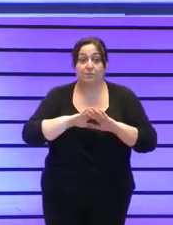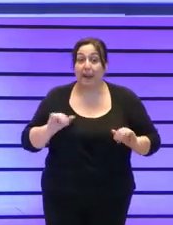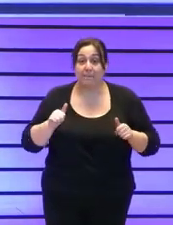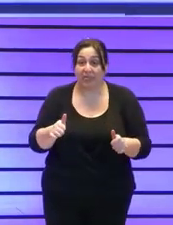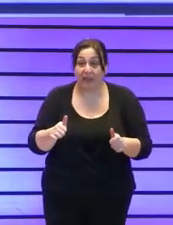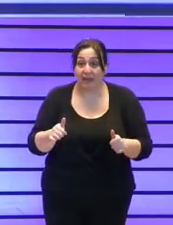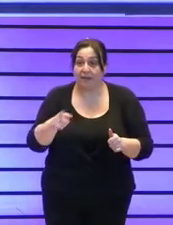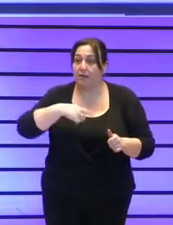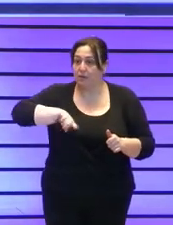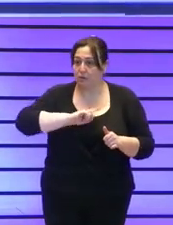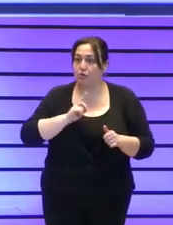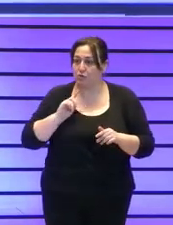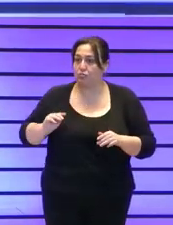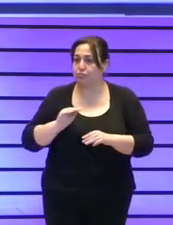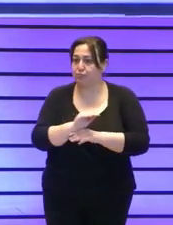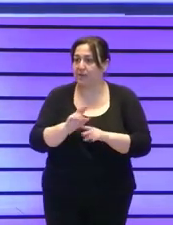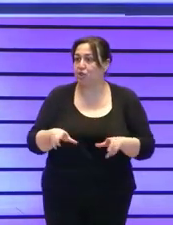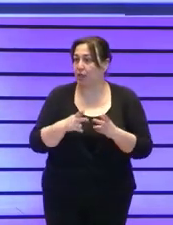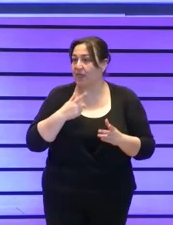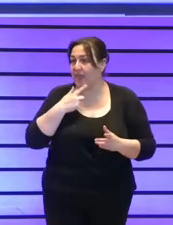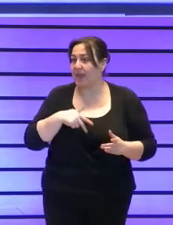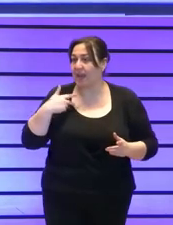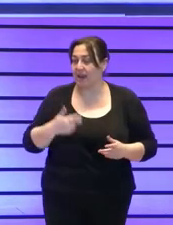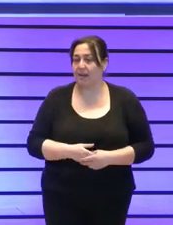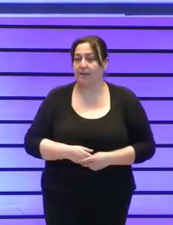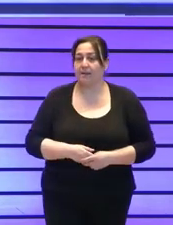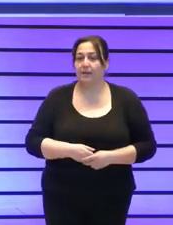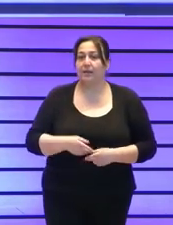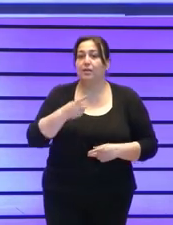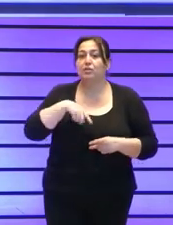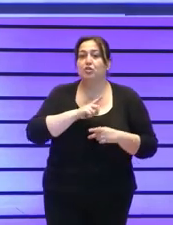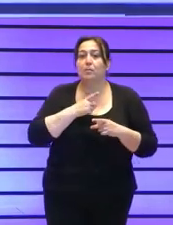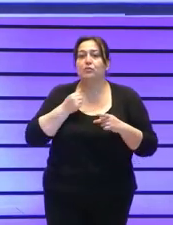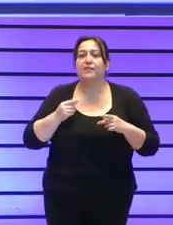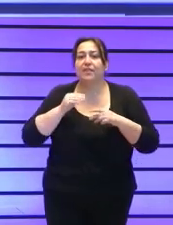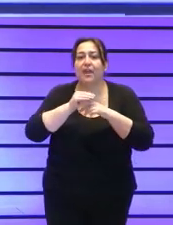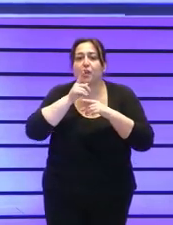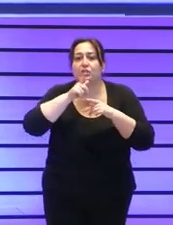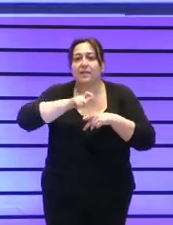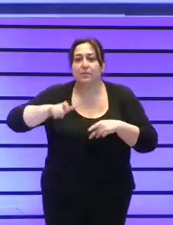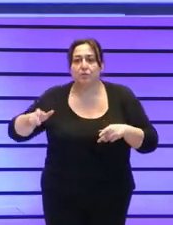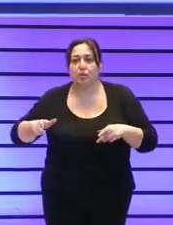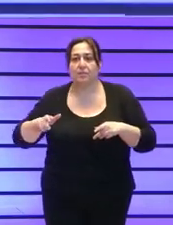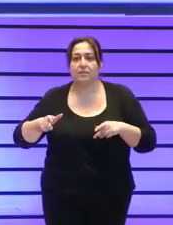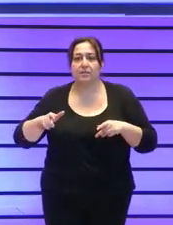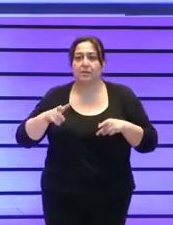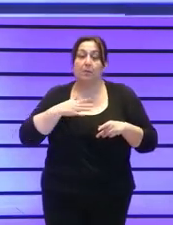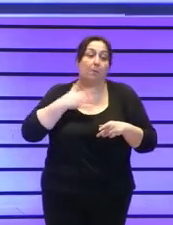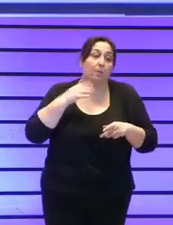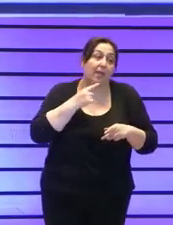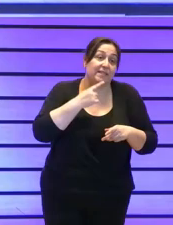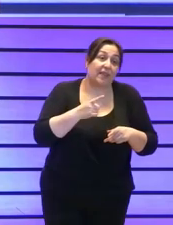somos fiduciarios de la sociedad en general, ¿no? Somos fiduciarios de las personas. Le podéis